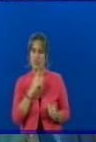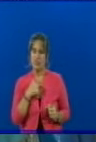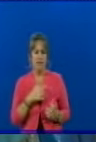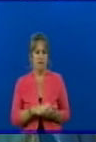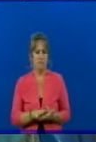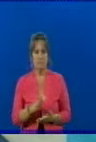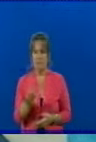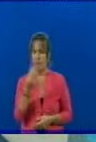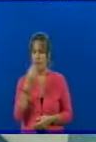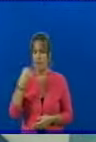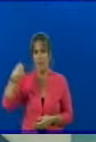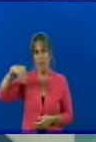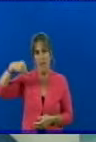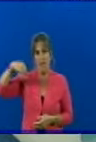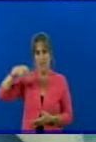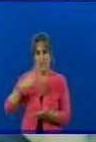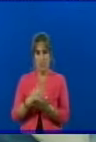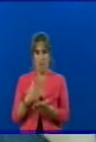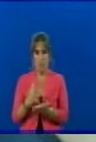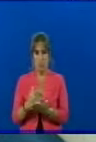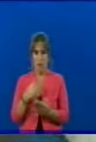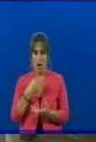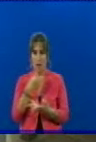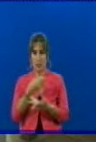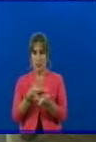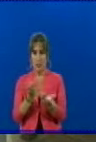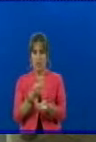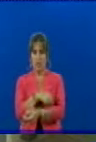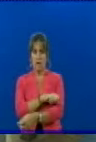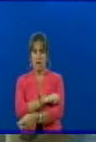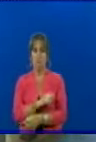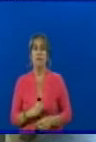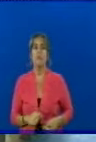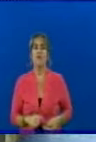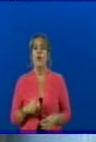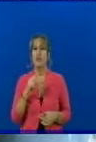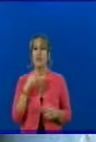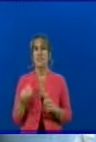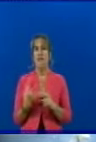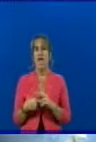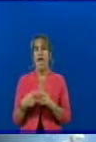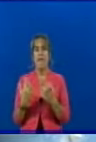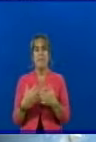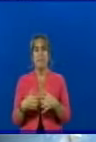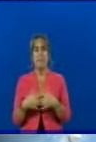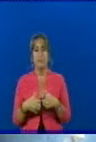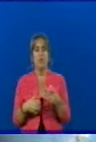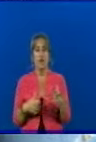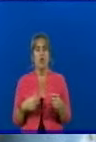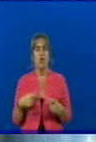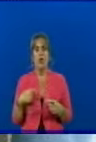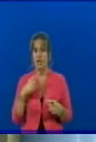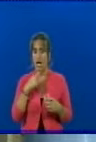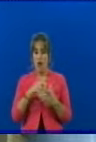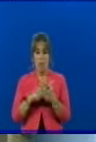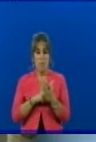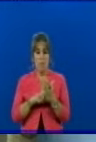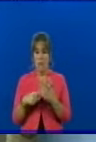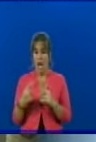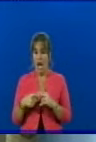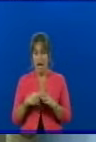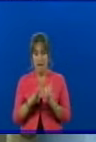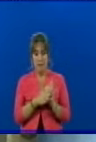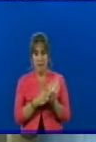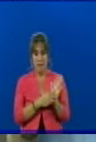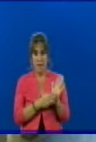comprometidos con la merienda escolar y la alimentación del pueblo. Para lograr estas producciones de un plan que teníamos